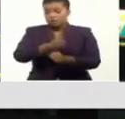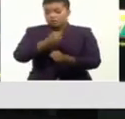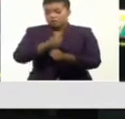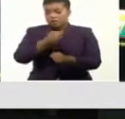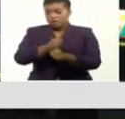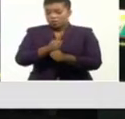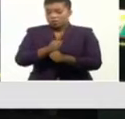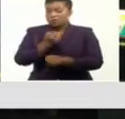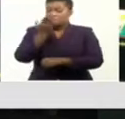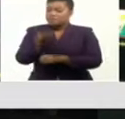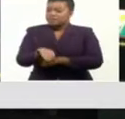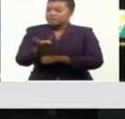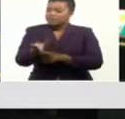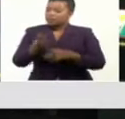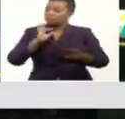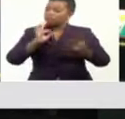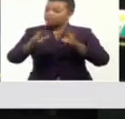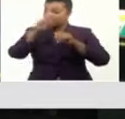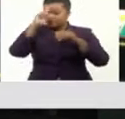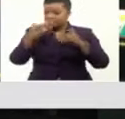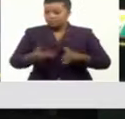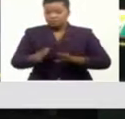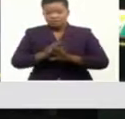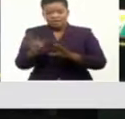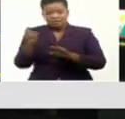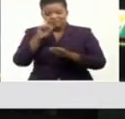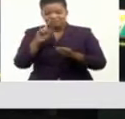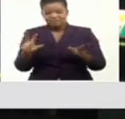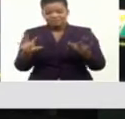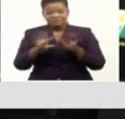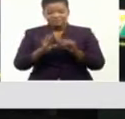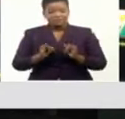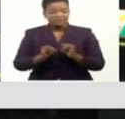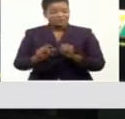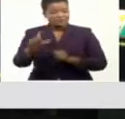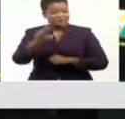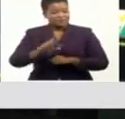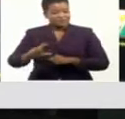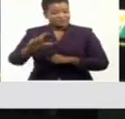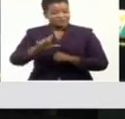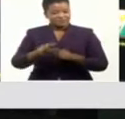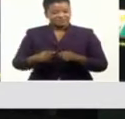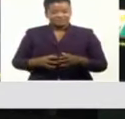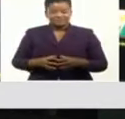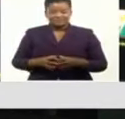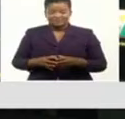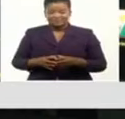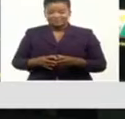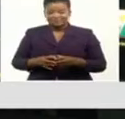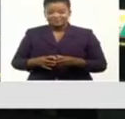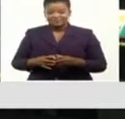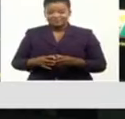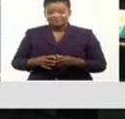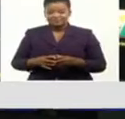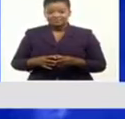a cuidar su salud, despedimos este contacto informativo desde la tierra agramontina. Hasta un próximo encuentro.